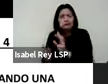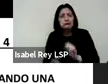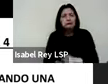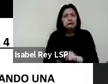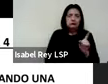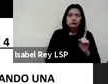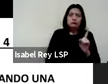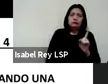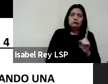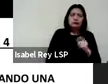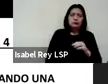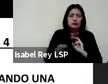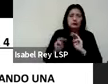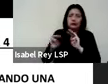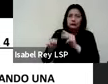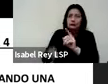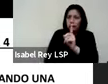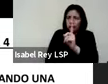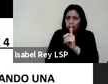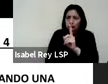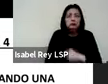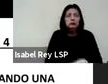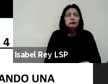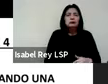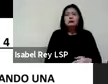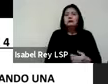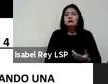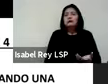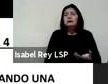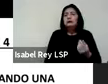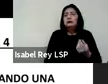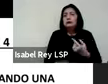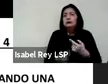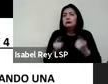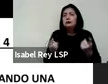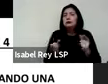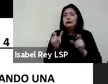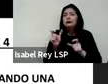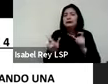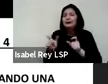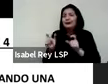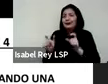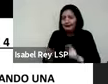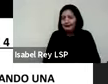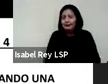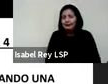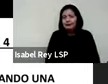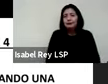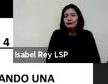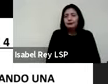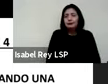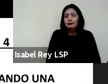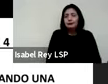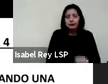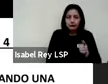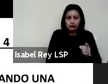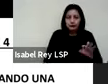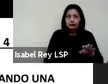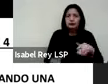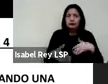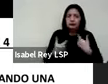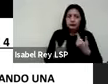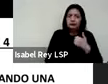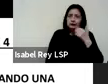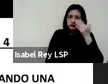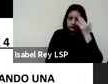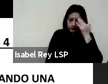la cuestión de la playa, sino la gente. Y así usted va a poder